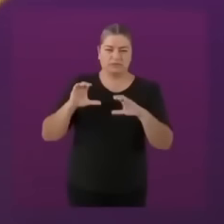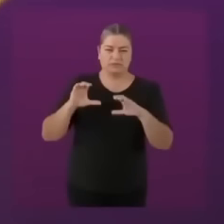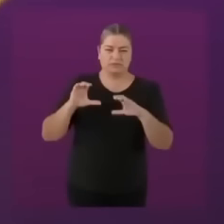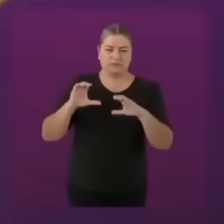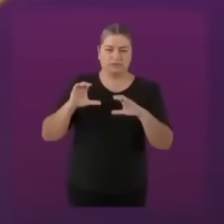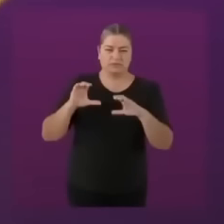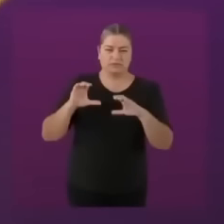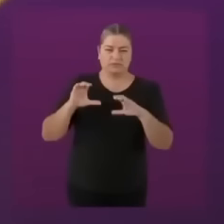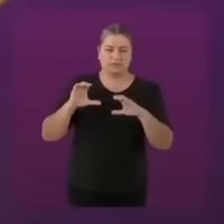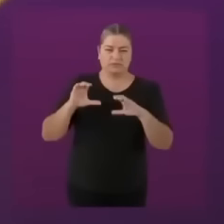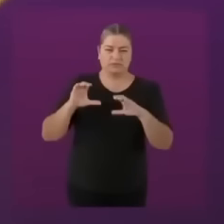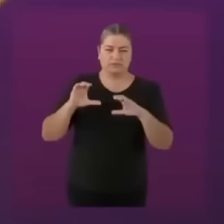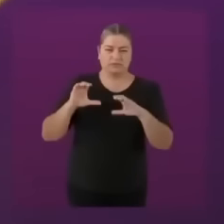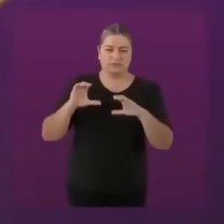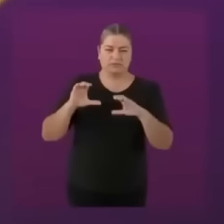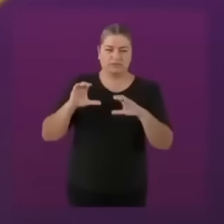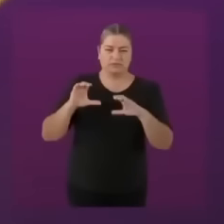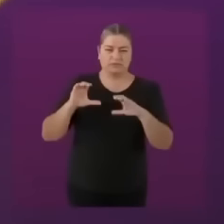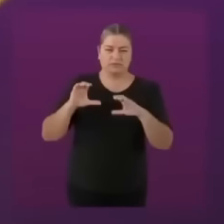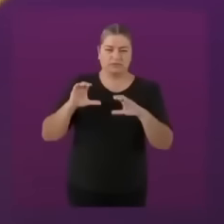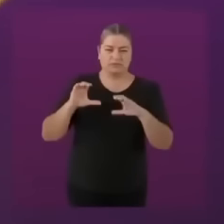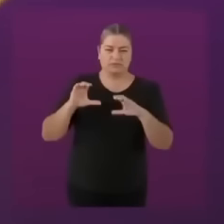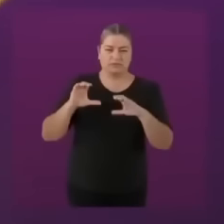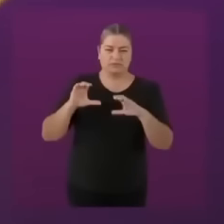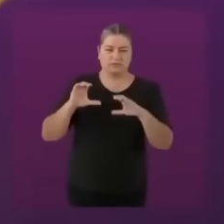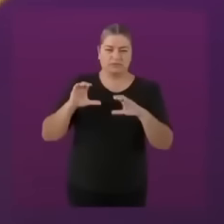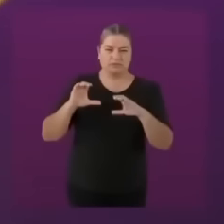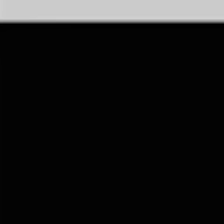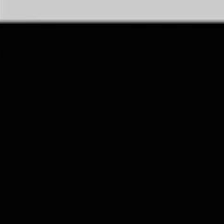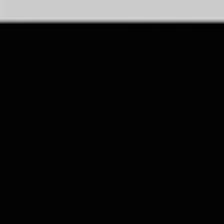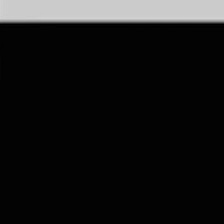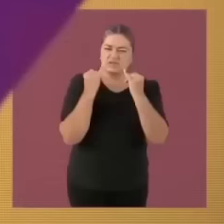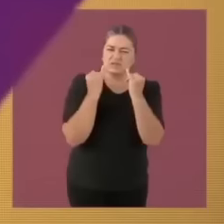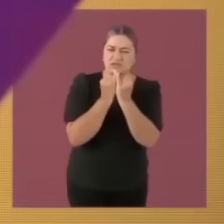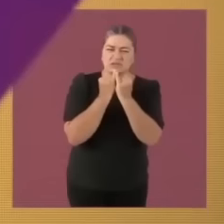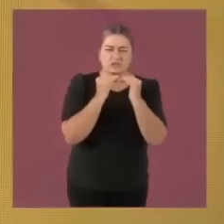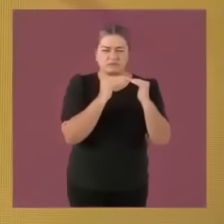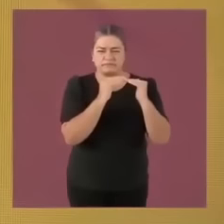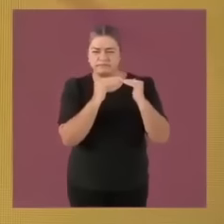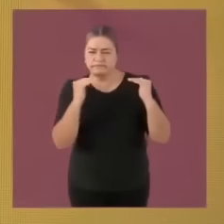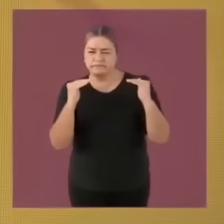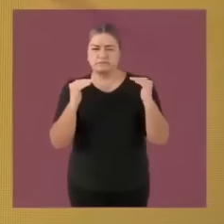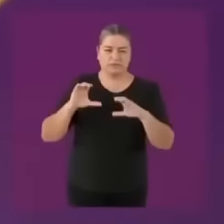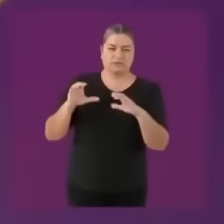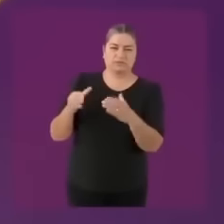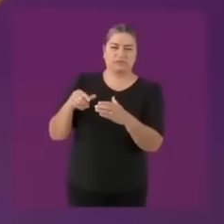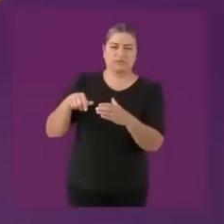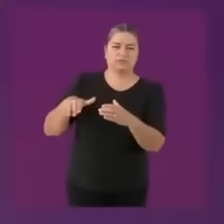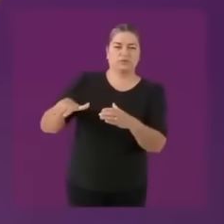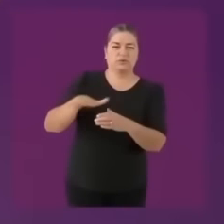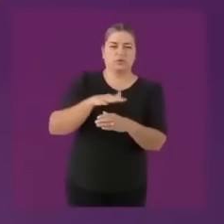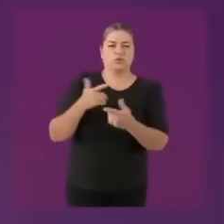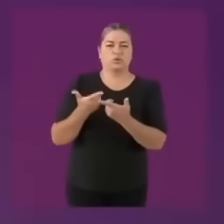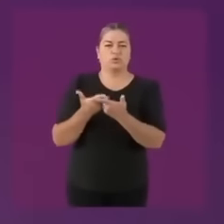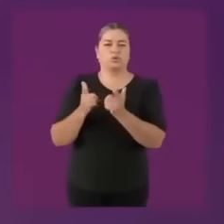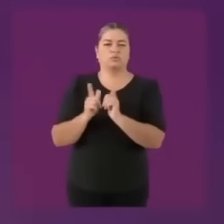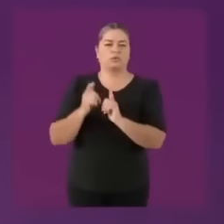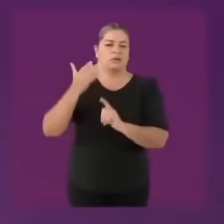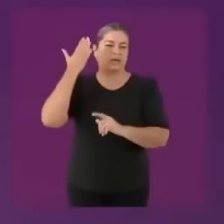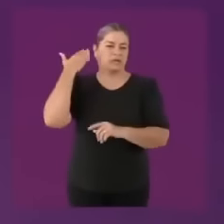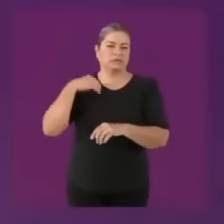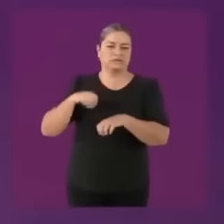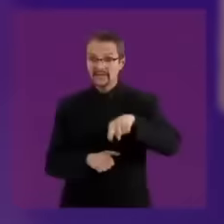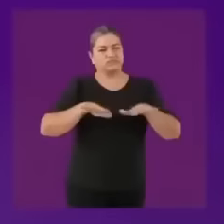yo quiero contestar. Perdón. Ah, bueno, es para Claudia Sheinbaum la pregunta. Bueno, ya no digo nada. Muy buena pregunta. A ver. También quiero poner en